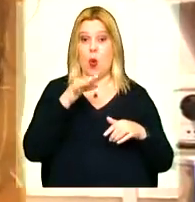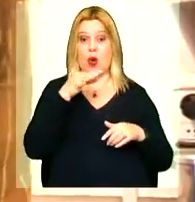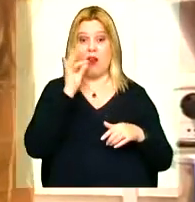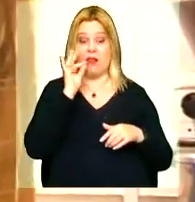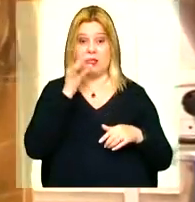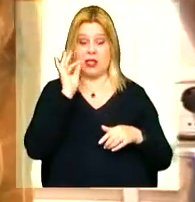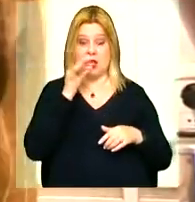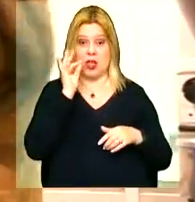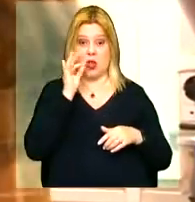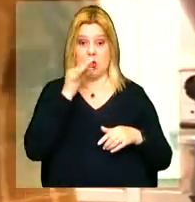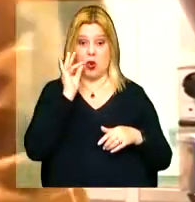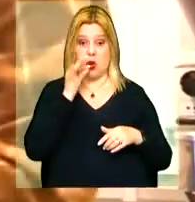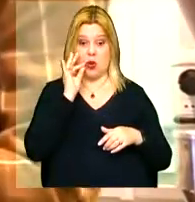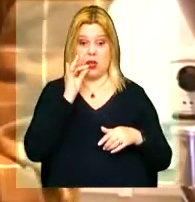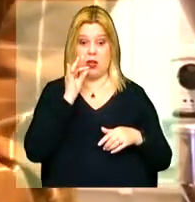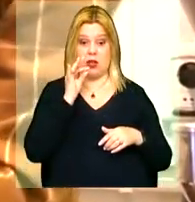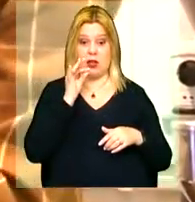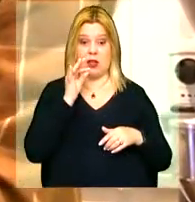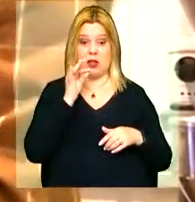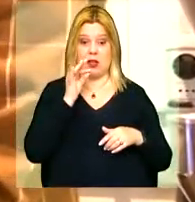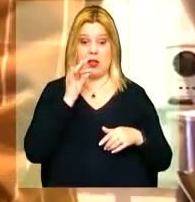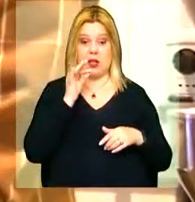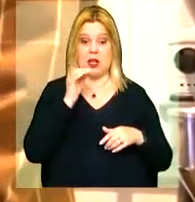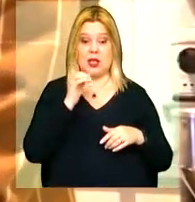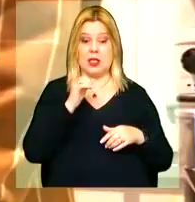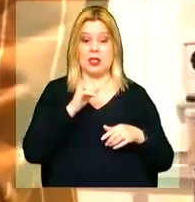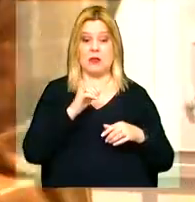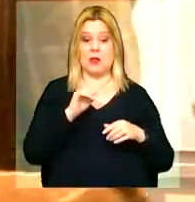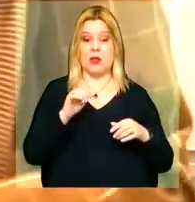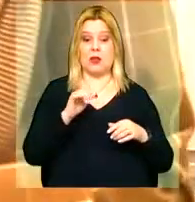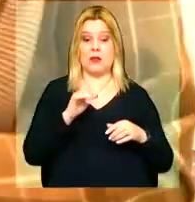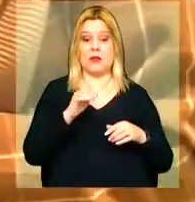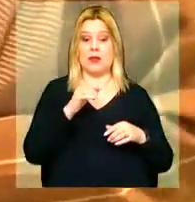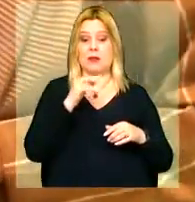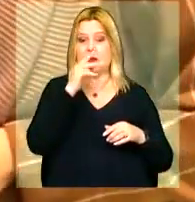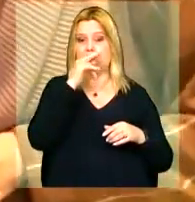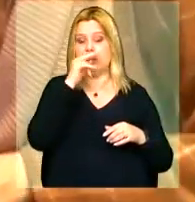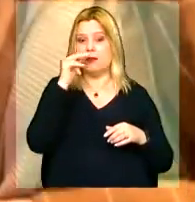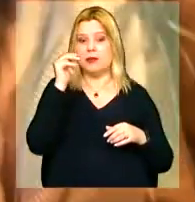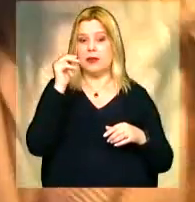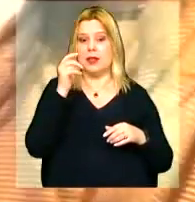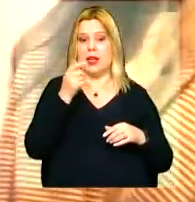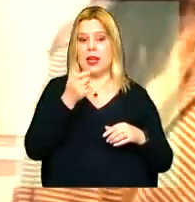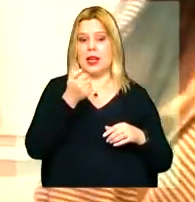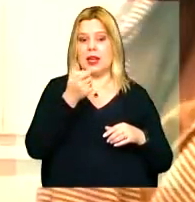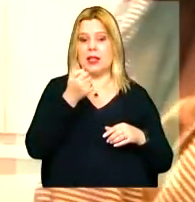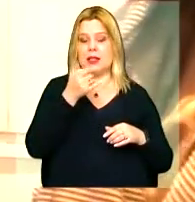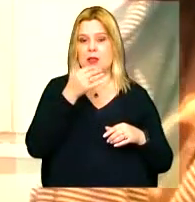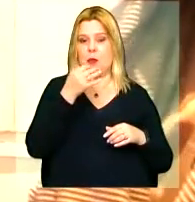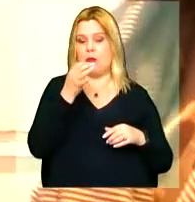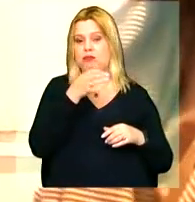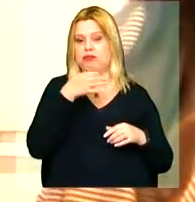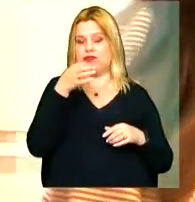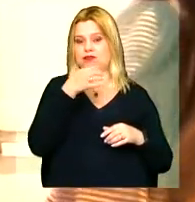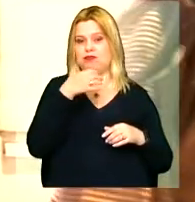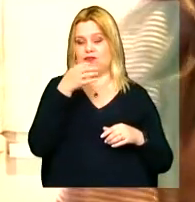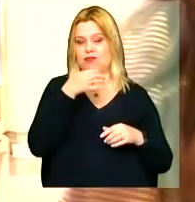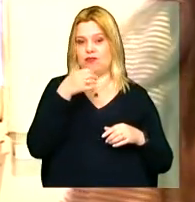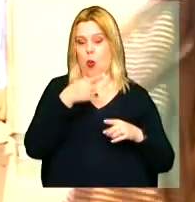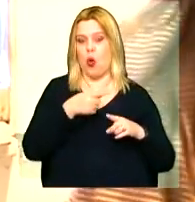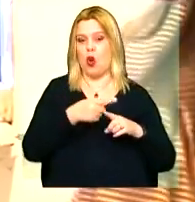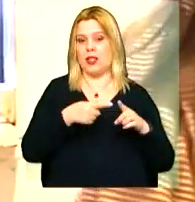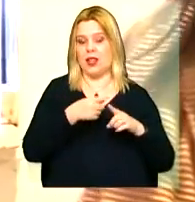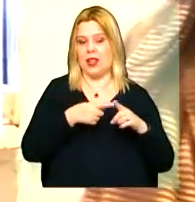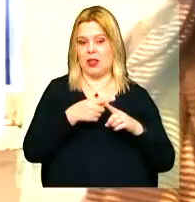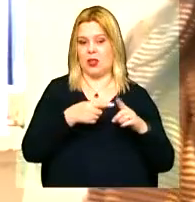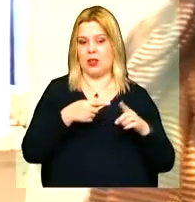cafecito y bueno... Si puedo, bueno, le llevo algo. Ay, ¿qué tal? Mirá, bien. Yo casi como catadora. Bien, un cortadito para mí. Un ristreto